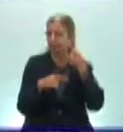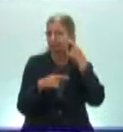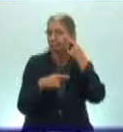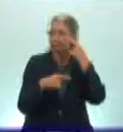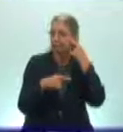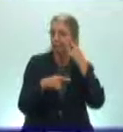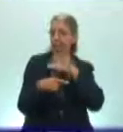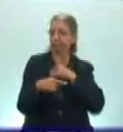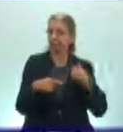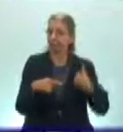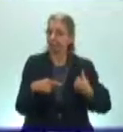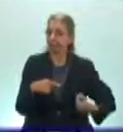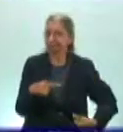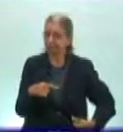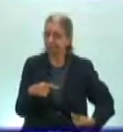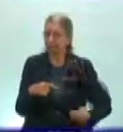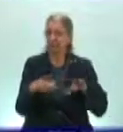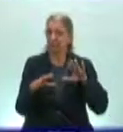de